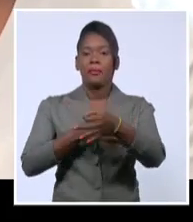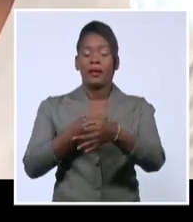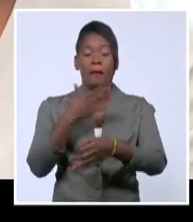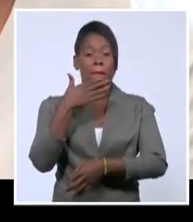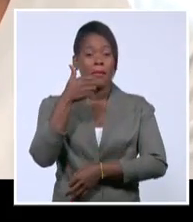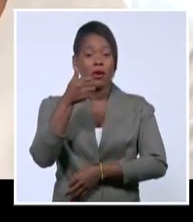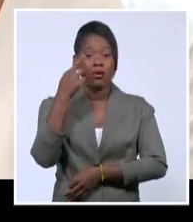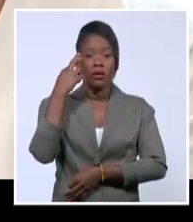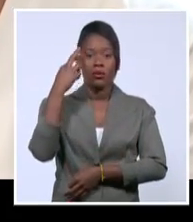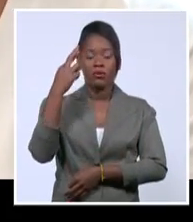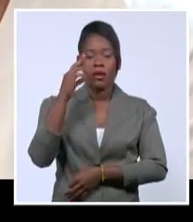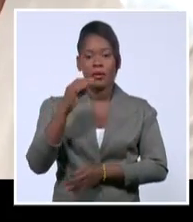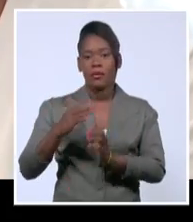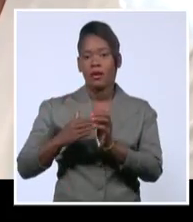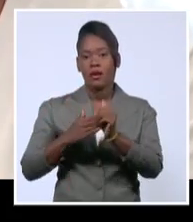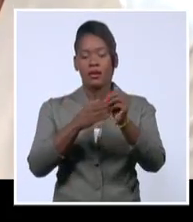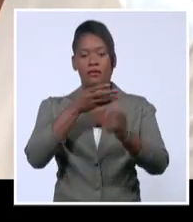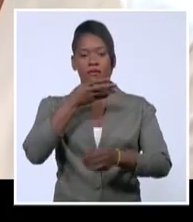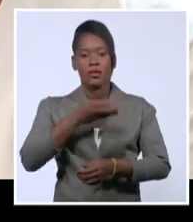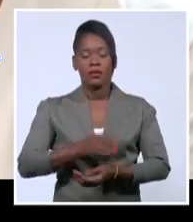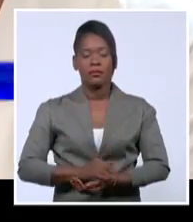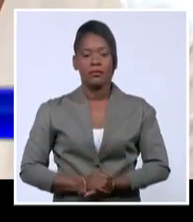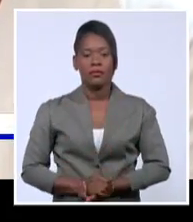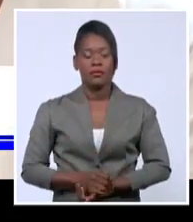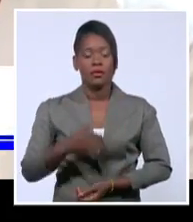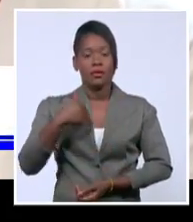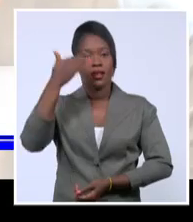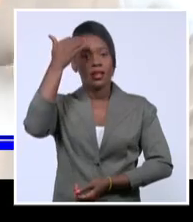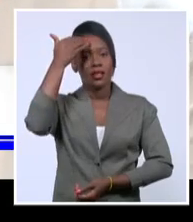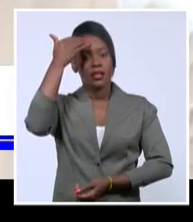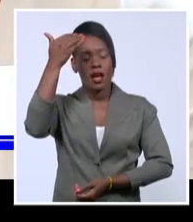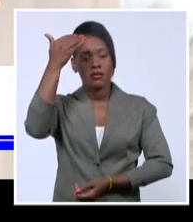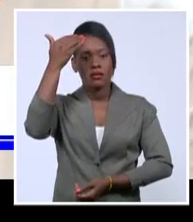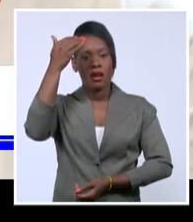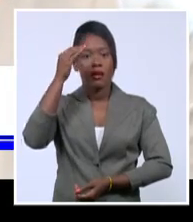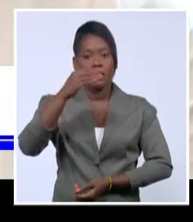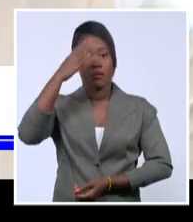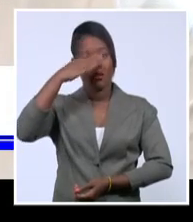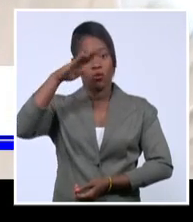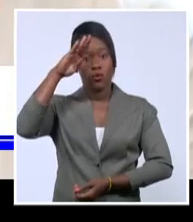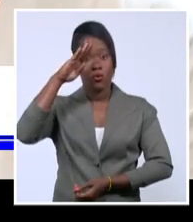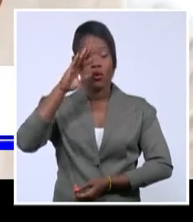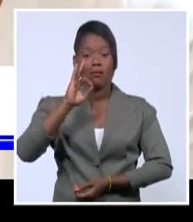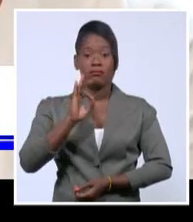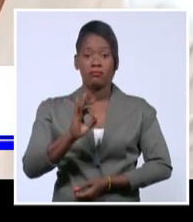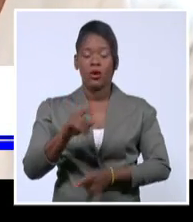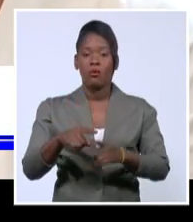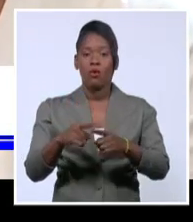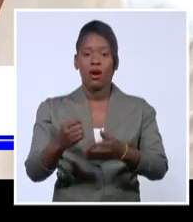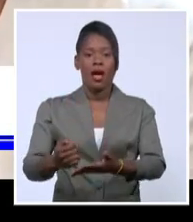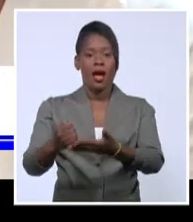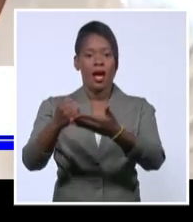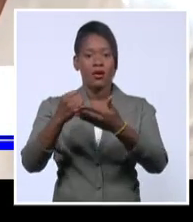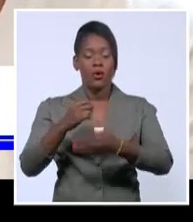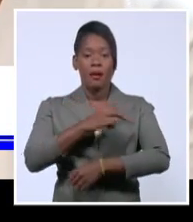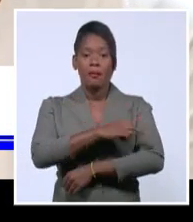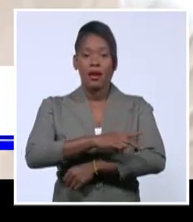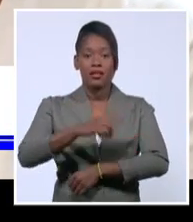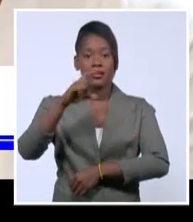nuevas acciones. Le agradezco mucho al pueblo cubano por haber ayudado a Camboya y a su